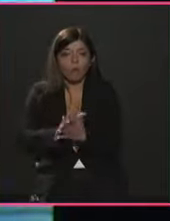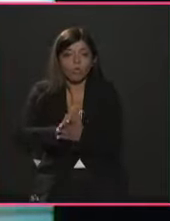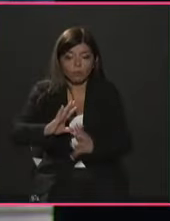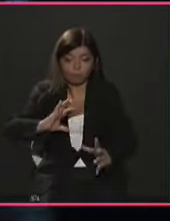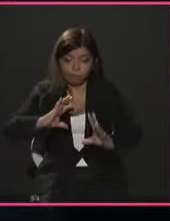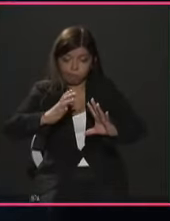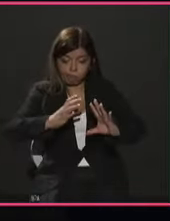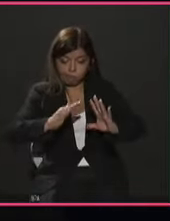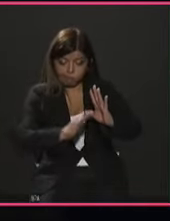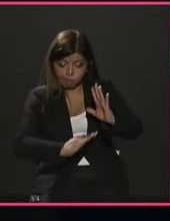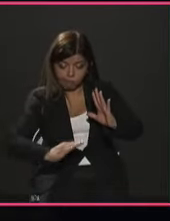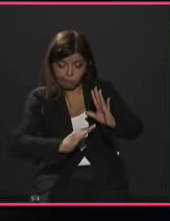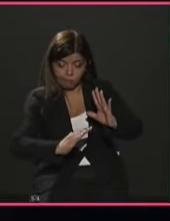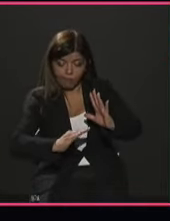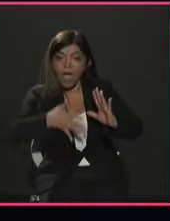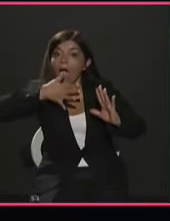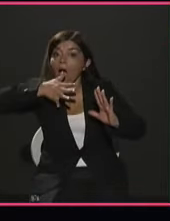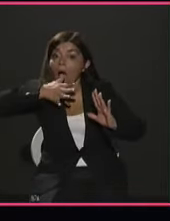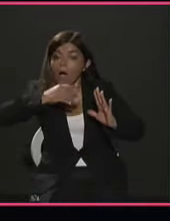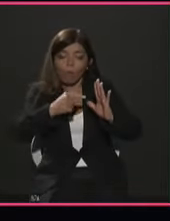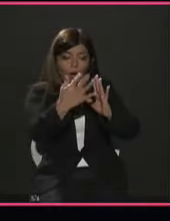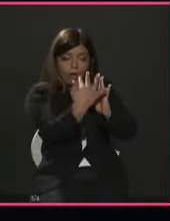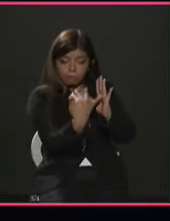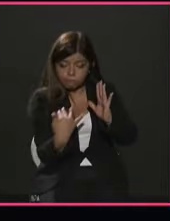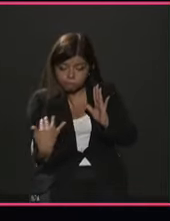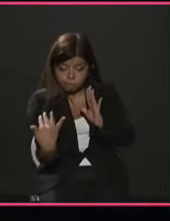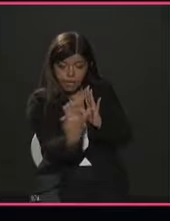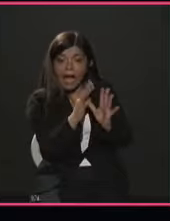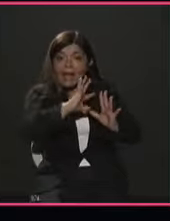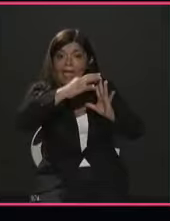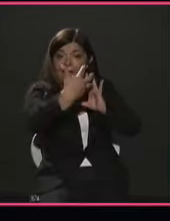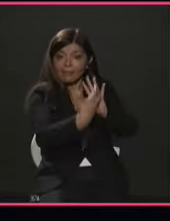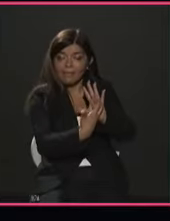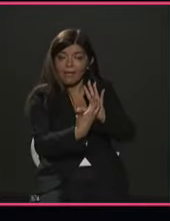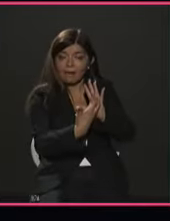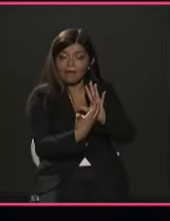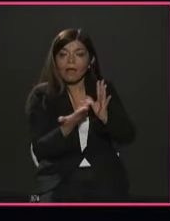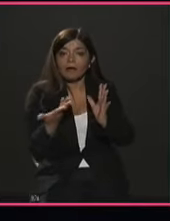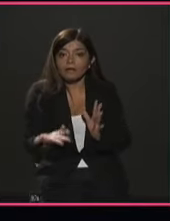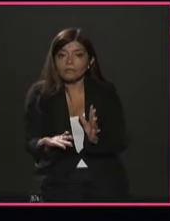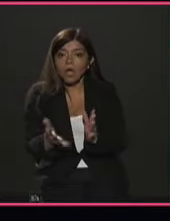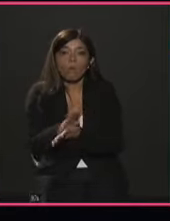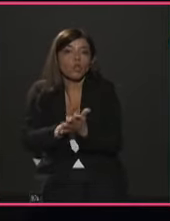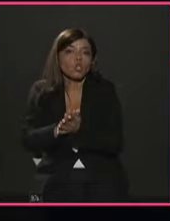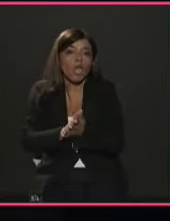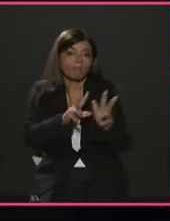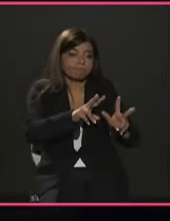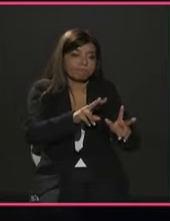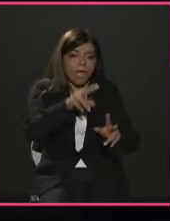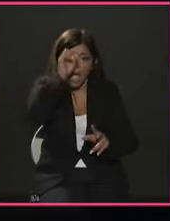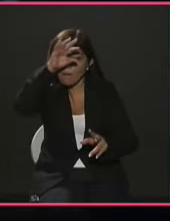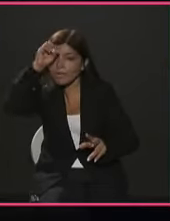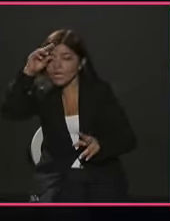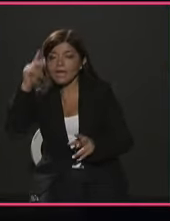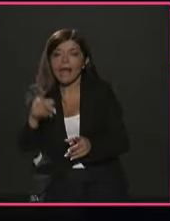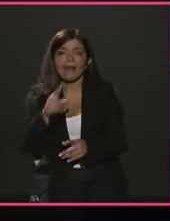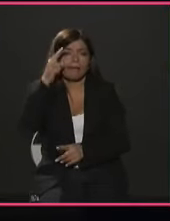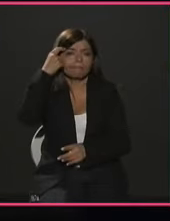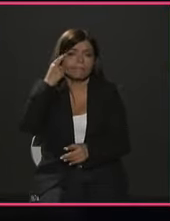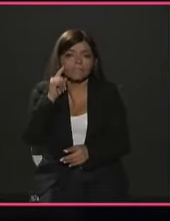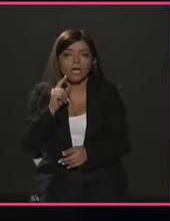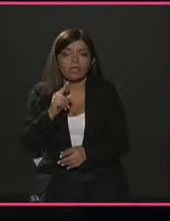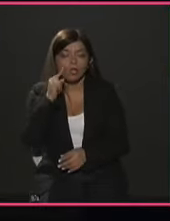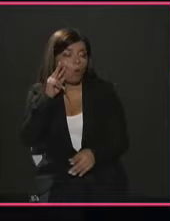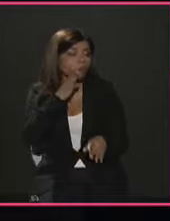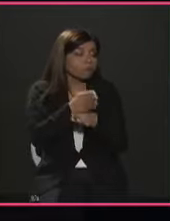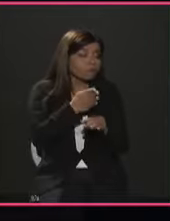la tierra Por ejemplo en el agua ahora hay un frency por los minerales críticos y más importante uno de los lugares